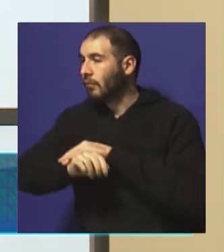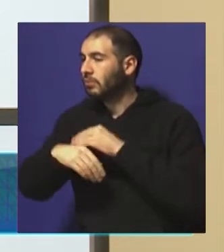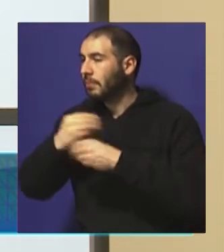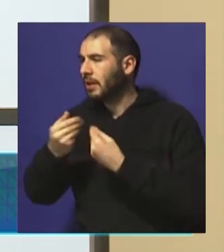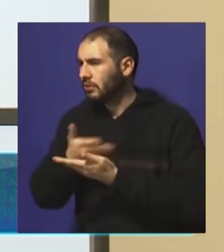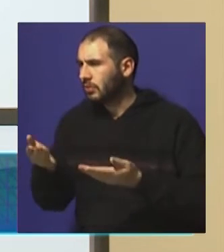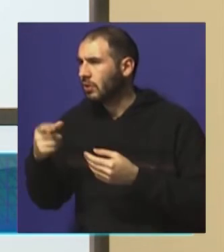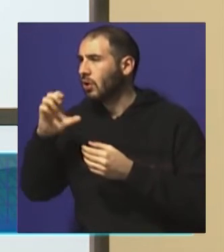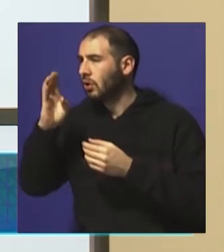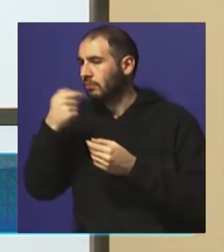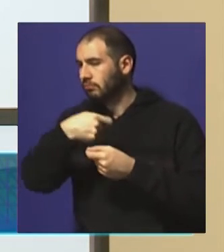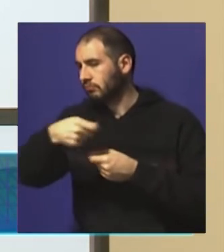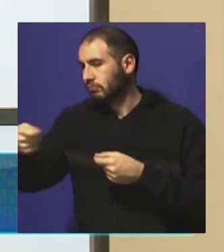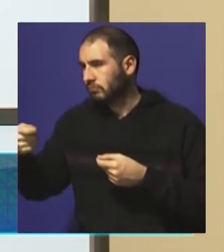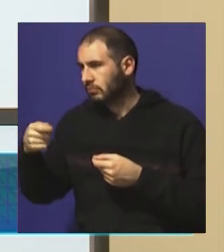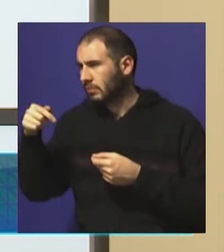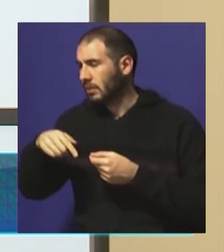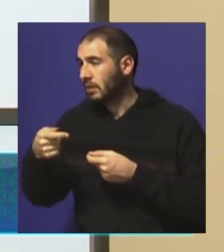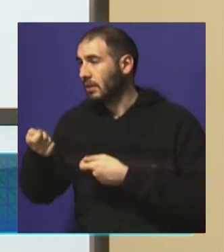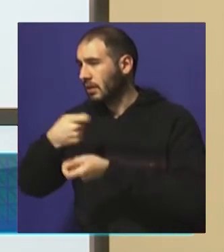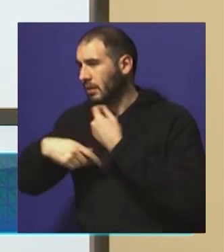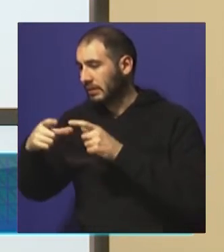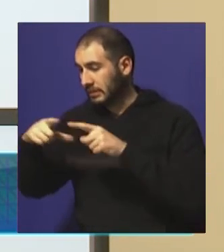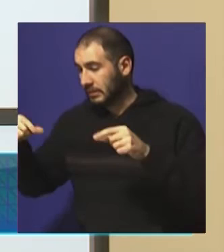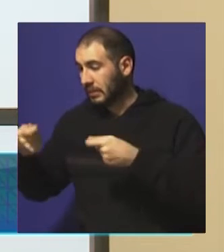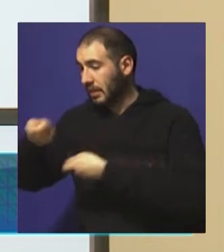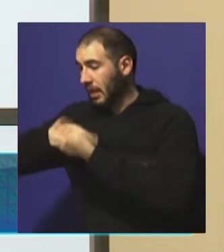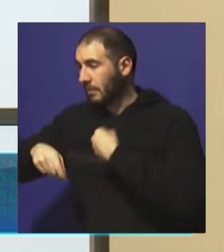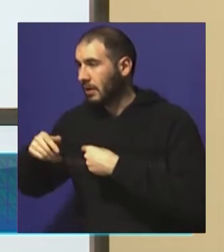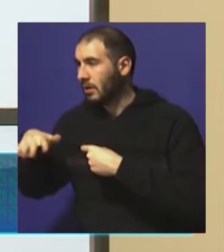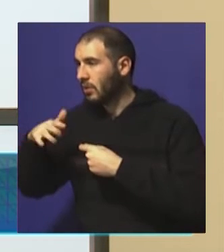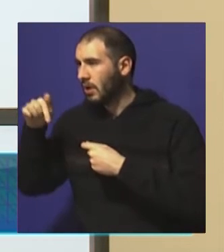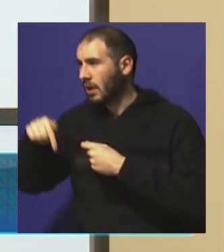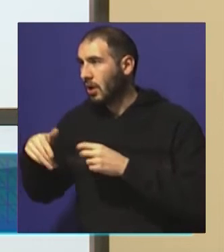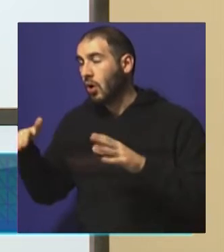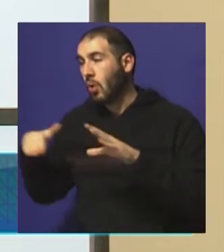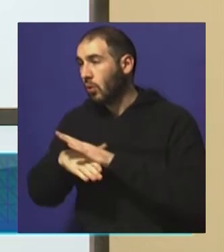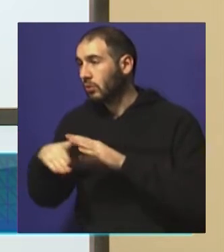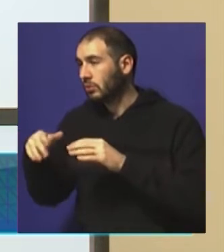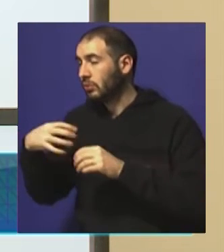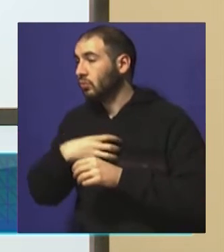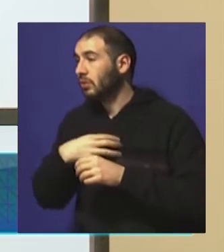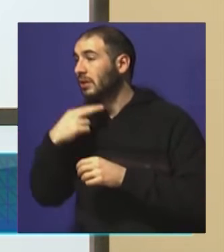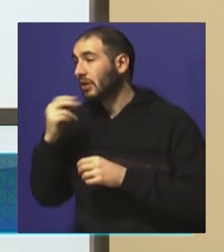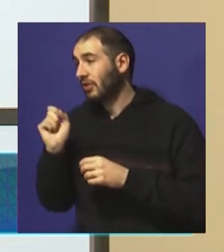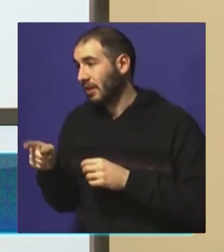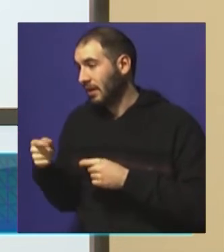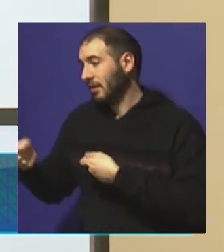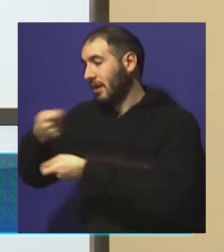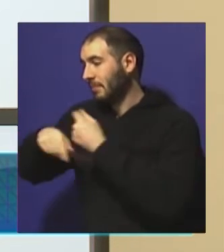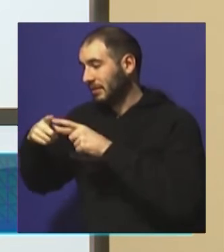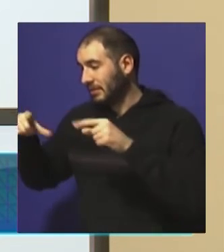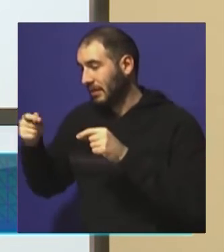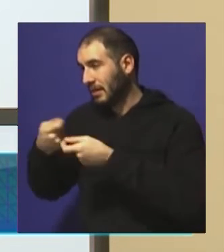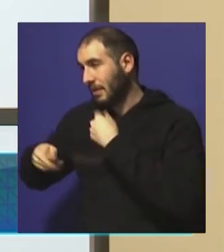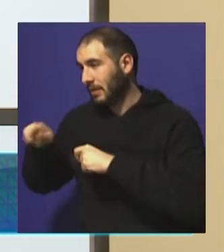distribuido entre los clubes, se tenía que ir a cambiar esos cheques a una financiera que, oh casualidad, era propiedad del hijo de él. Claro. Todo con